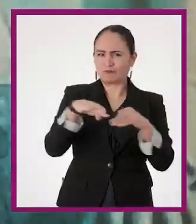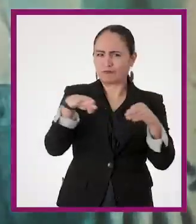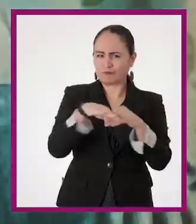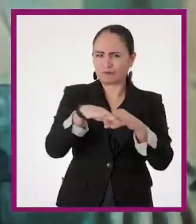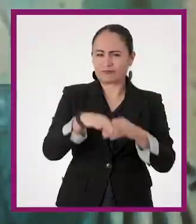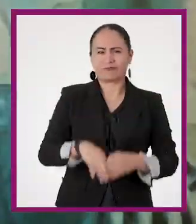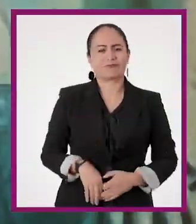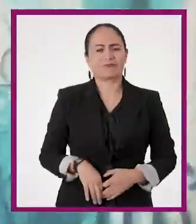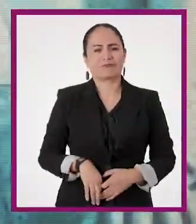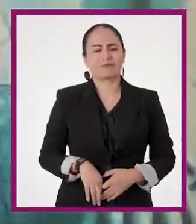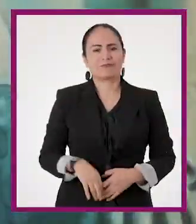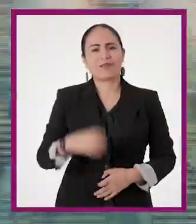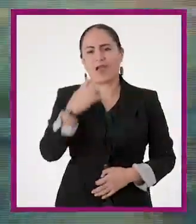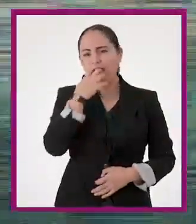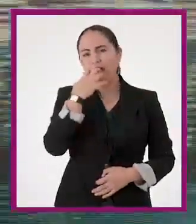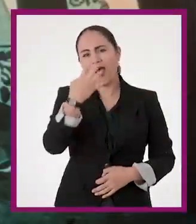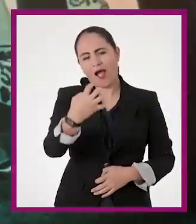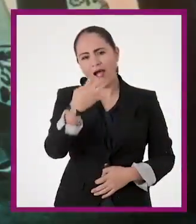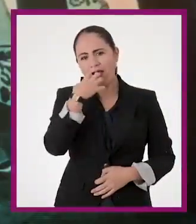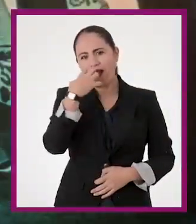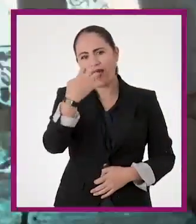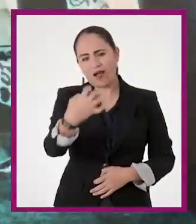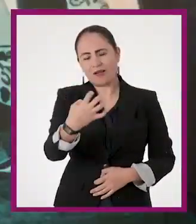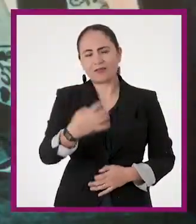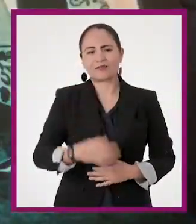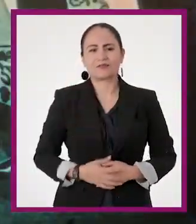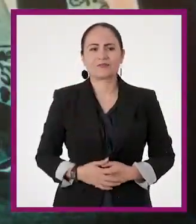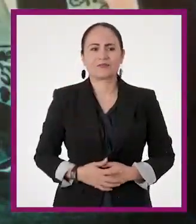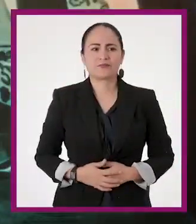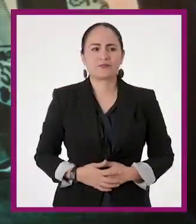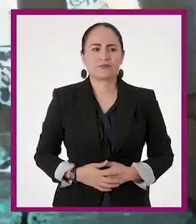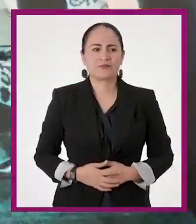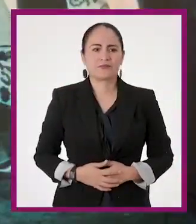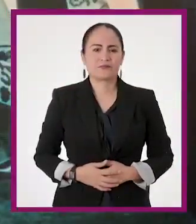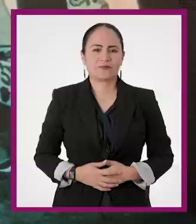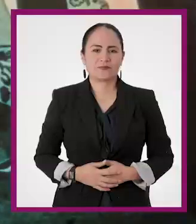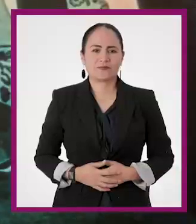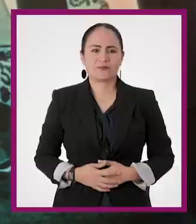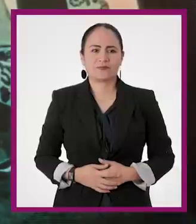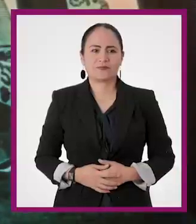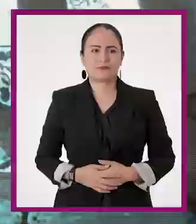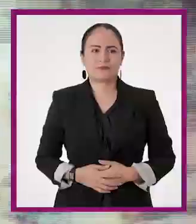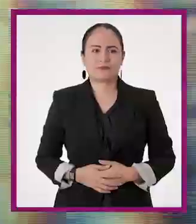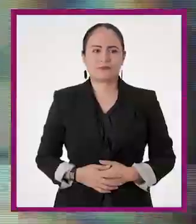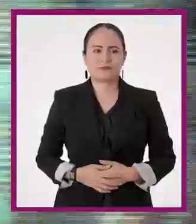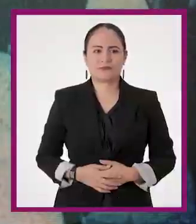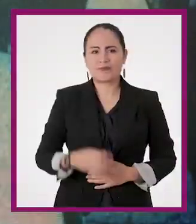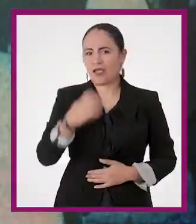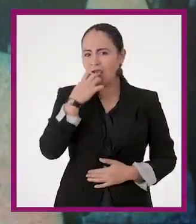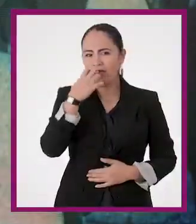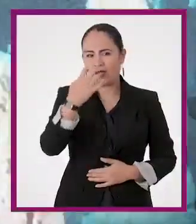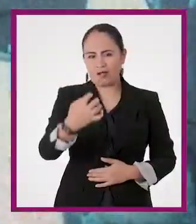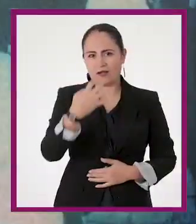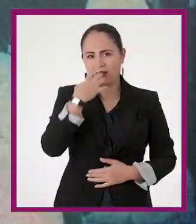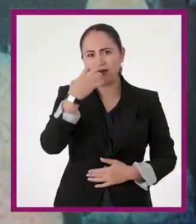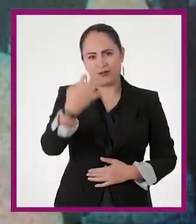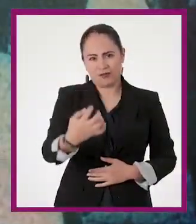mojada. Ay, ay, ay, ay, ay,